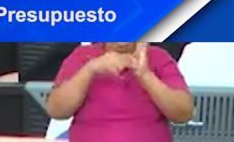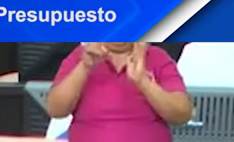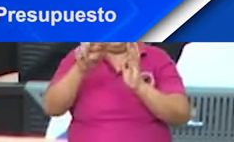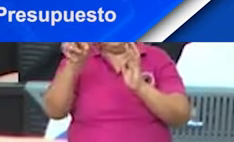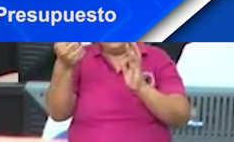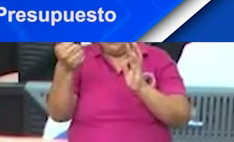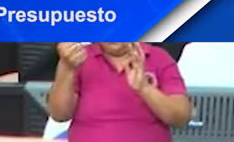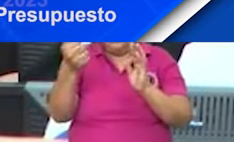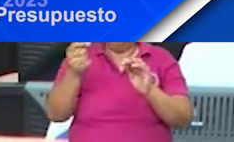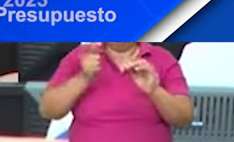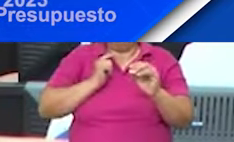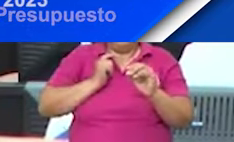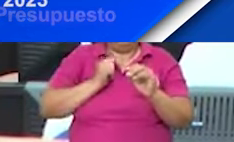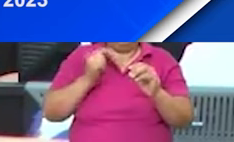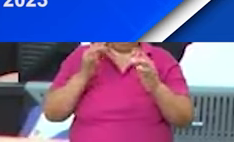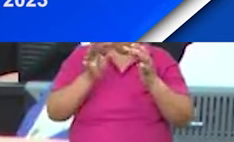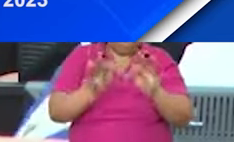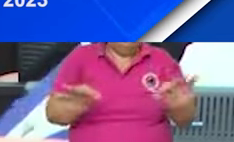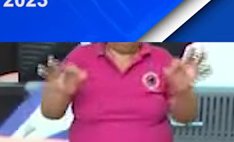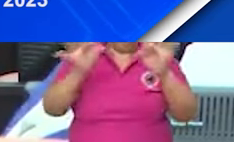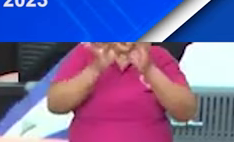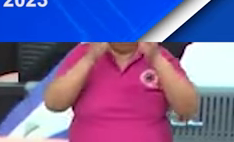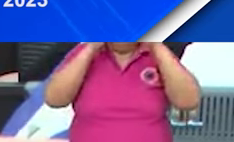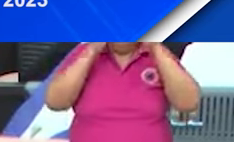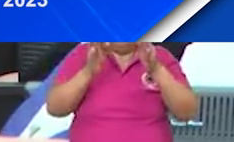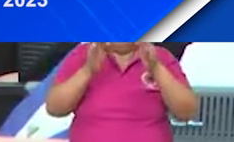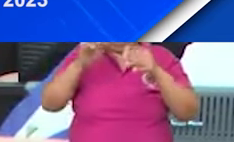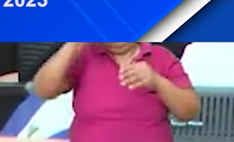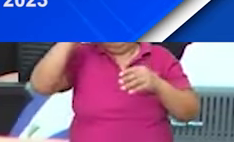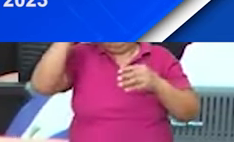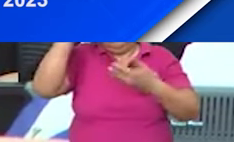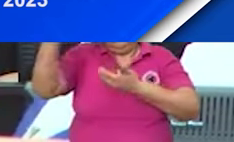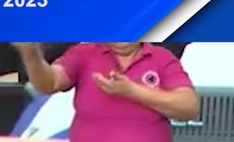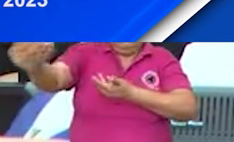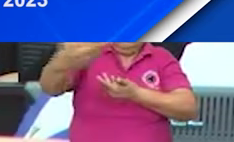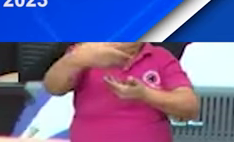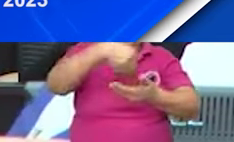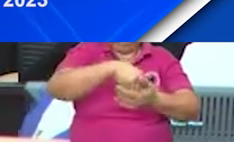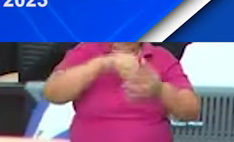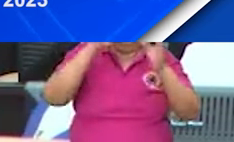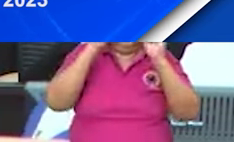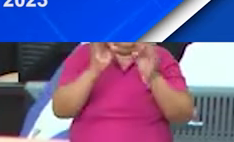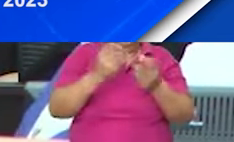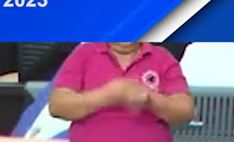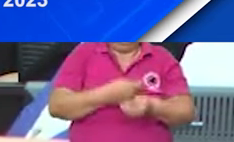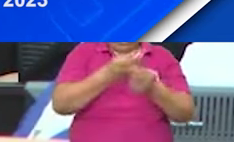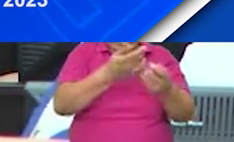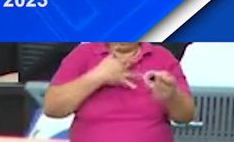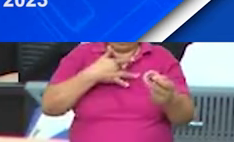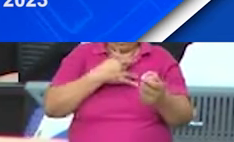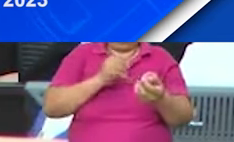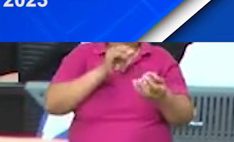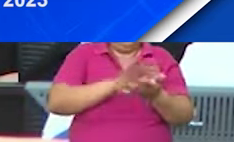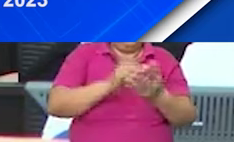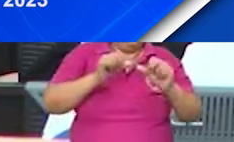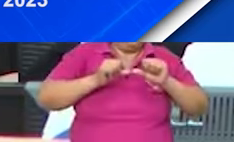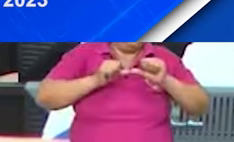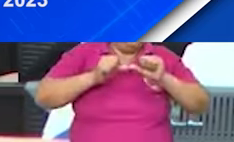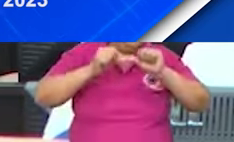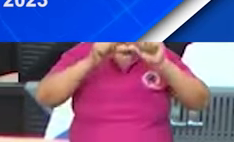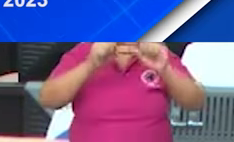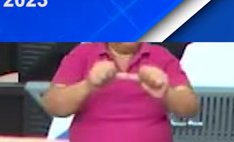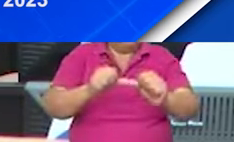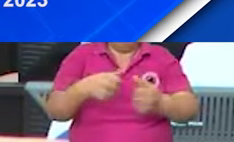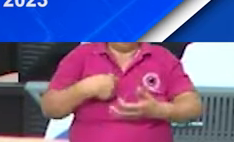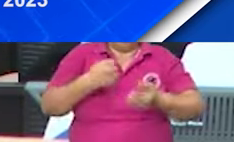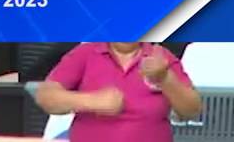2022-2026, teniendo como prioridad en cuanto a la política de ingresos garantizar los recursos necesarios para la continuidad en